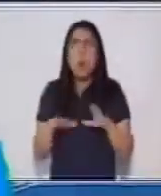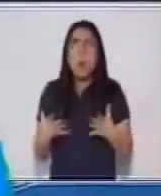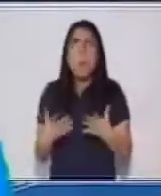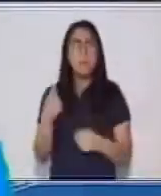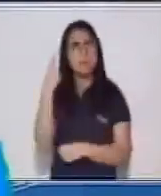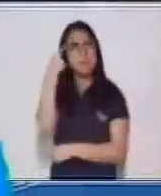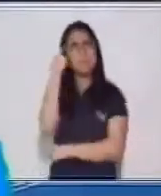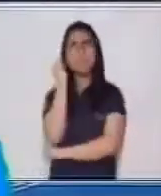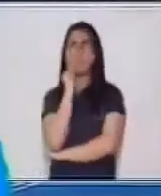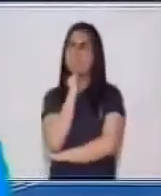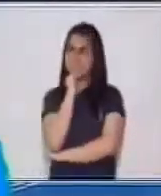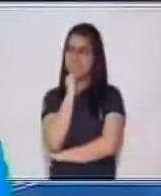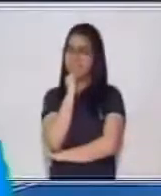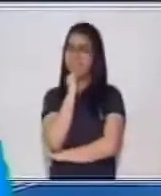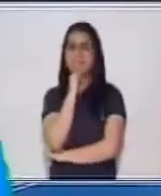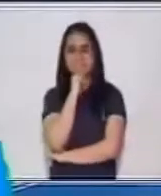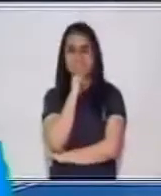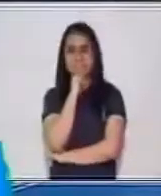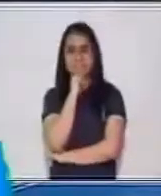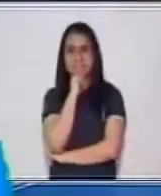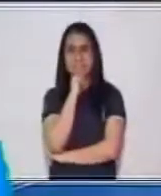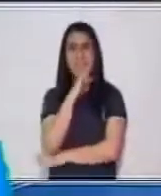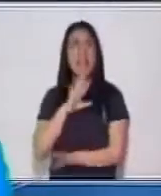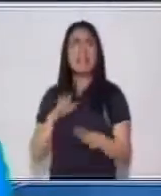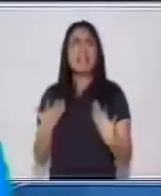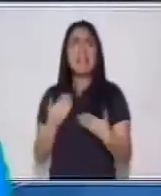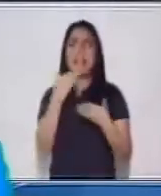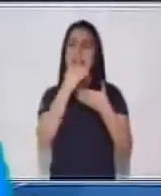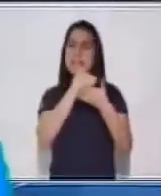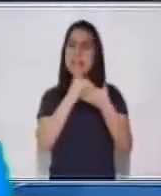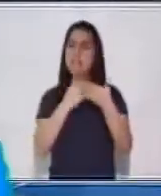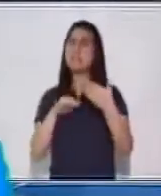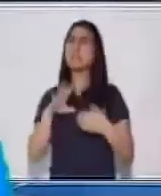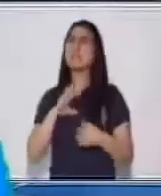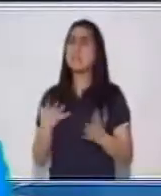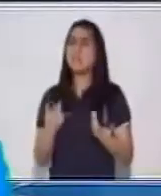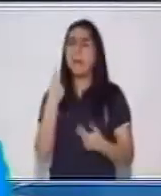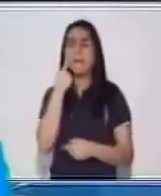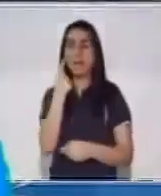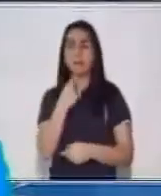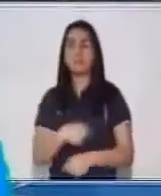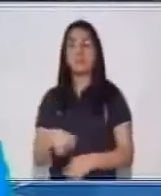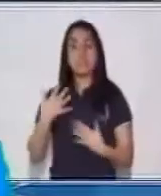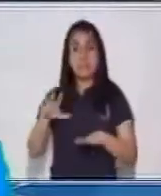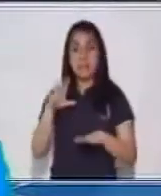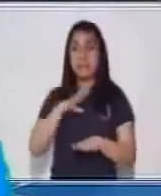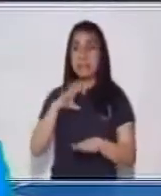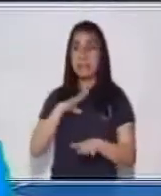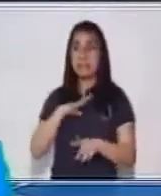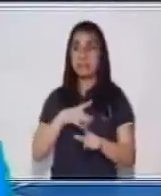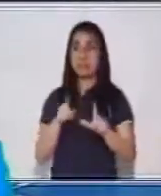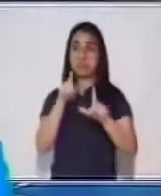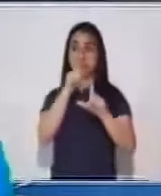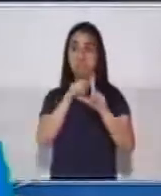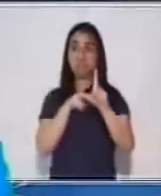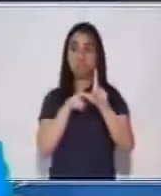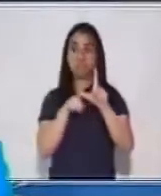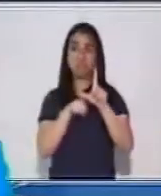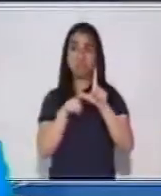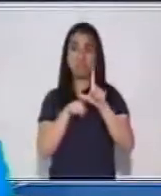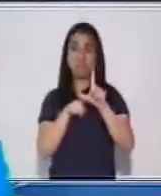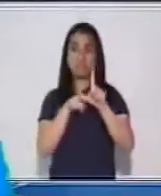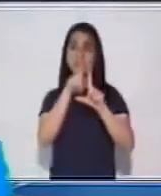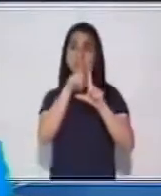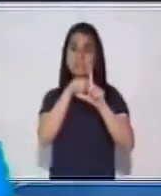Observemos, analicemos. ¿Qué valores tenemos? Tenemos el lado vertical y el lado